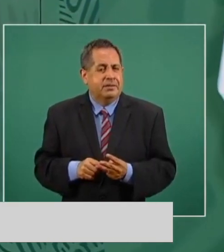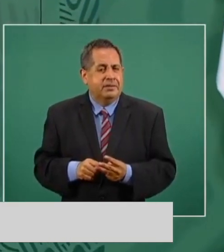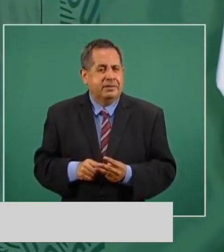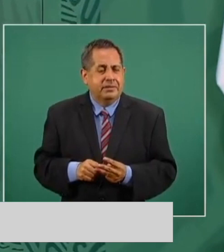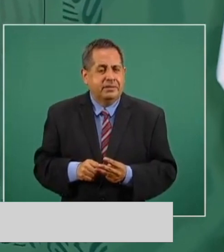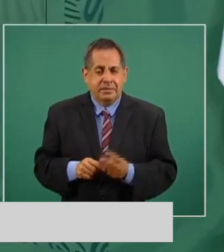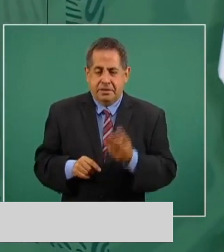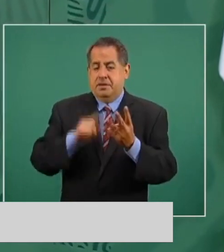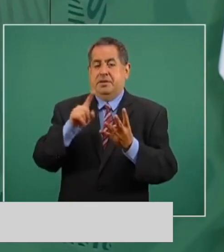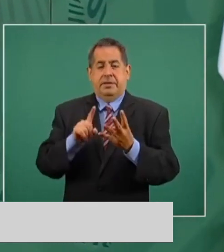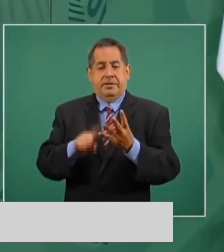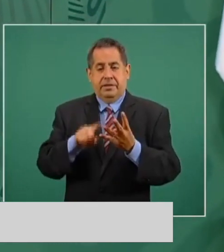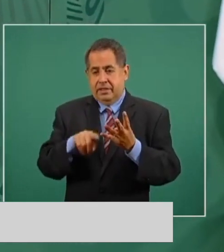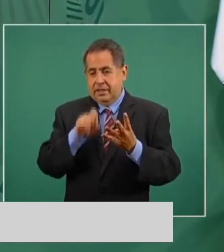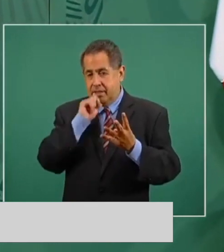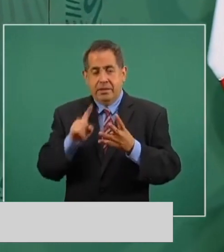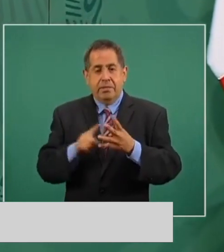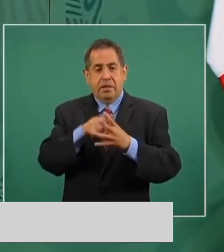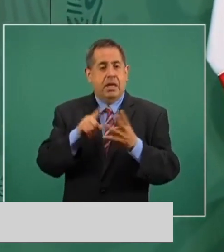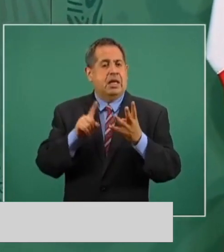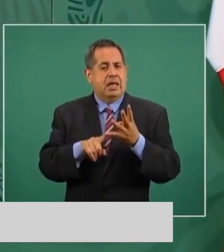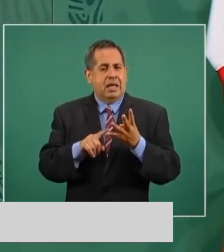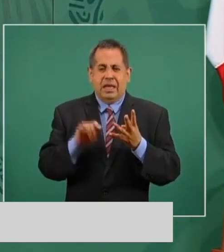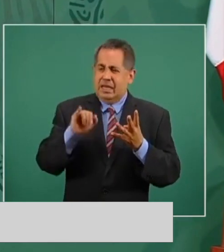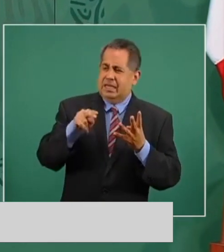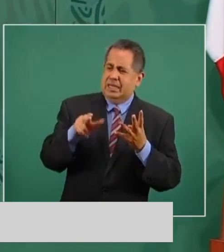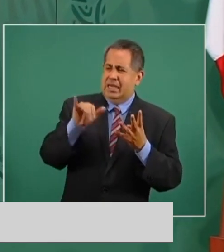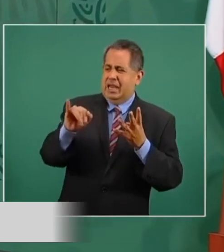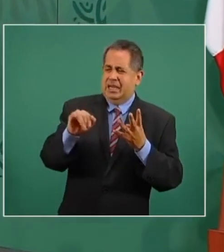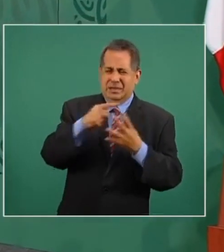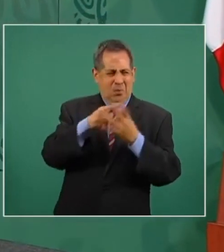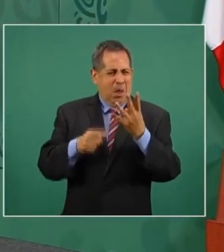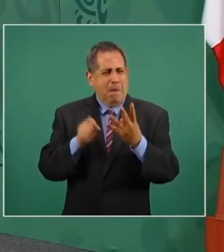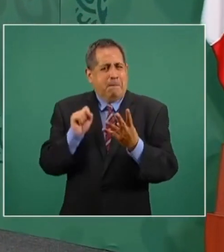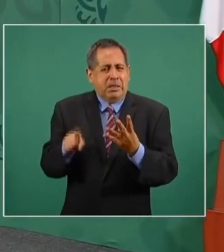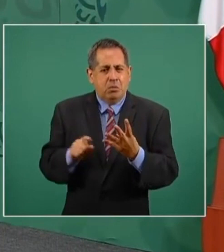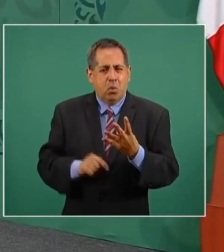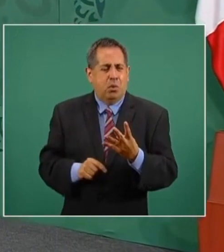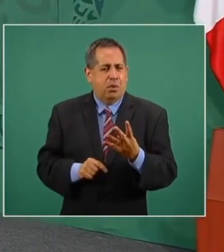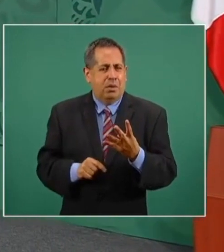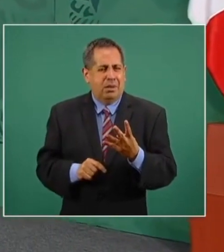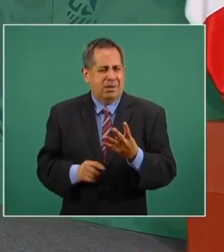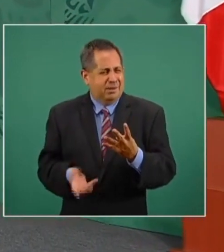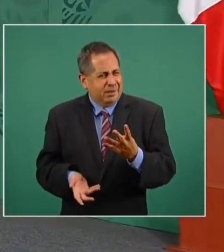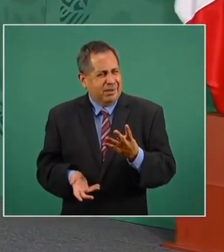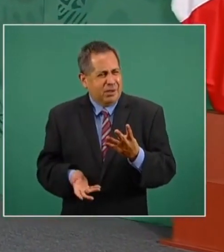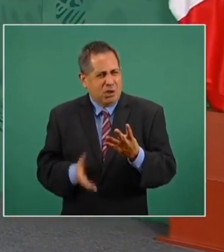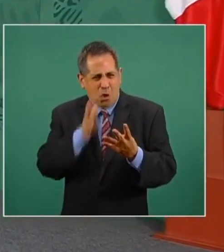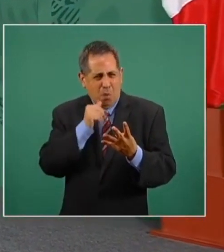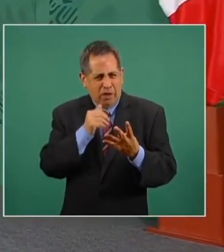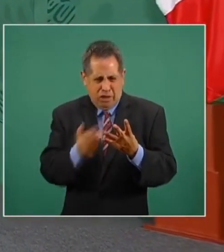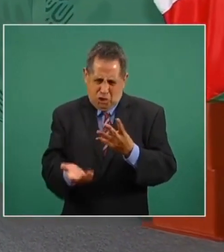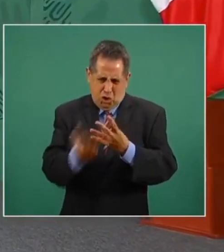en palacio nacional durante su conferencia a pregunta expresa sobre la reserva gubernamental en torno a una solicitud de acceso a la